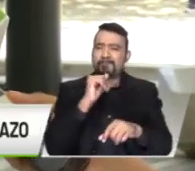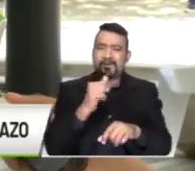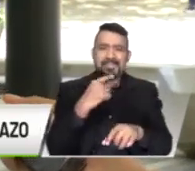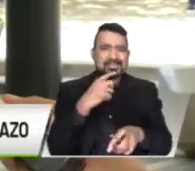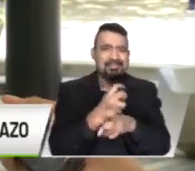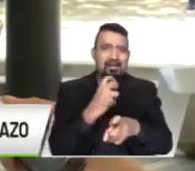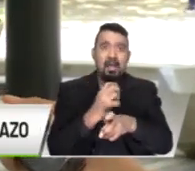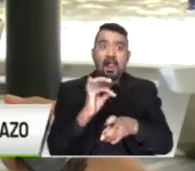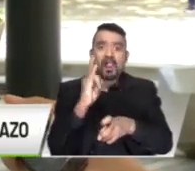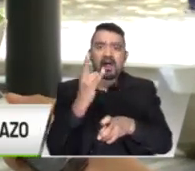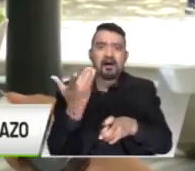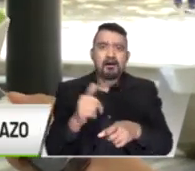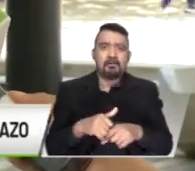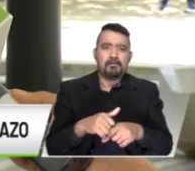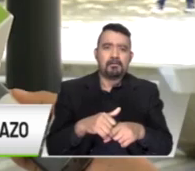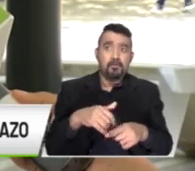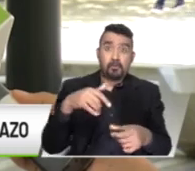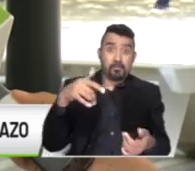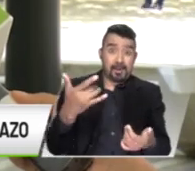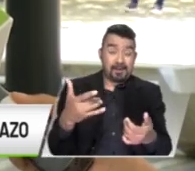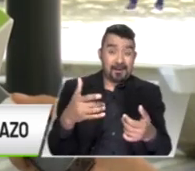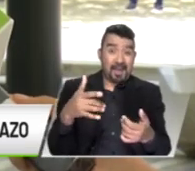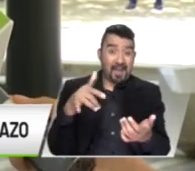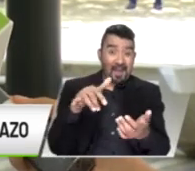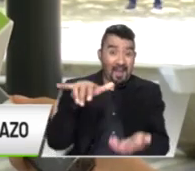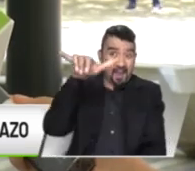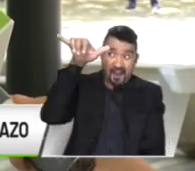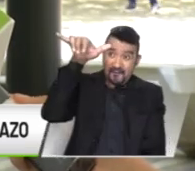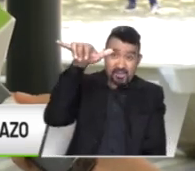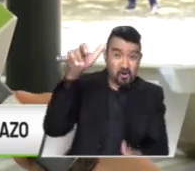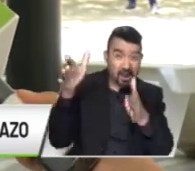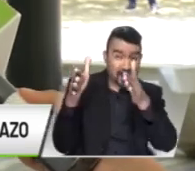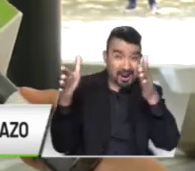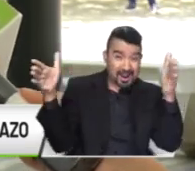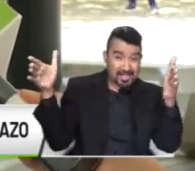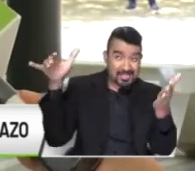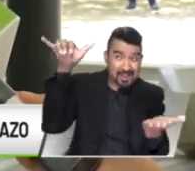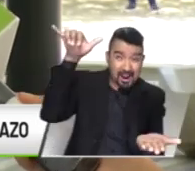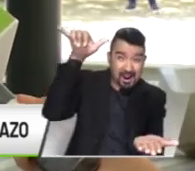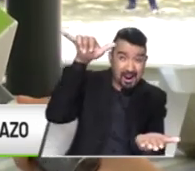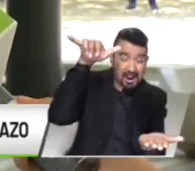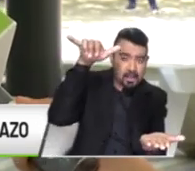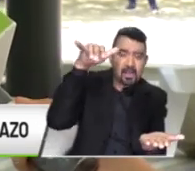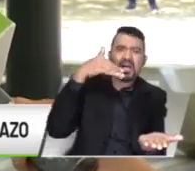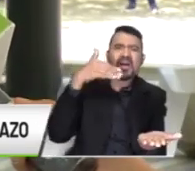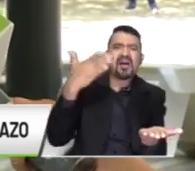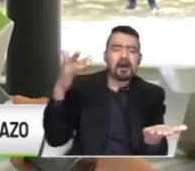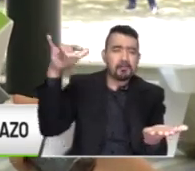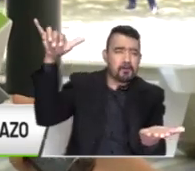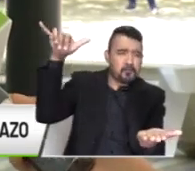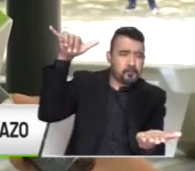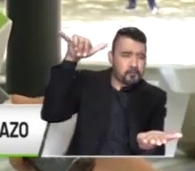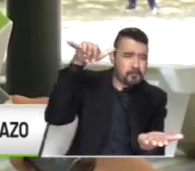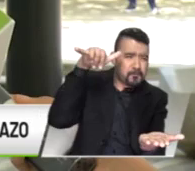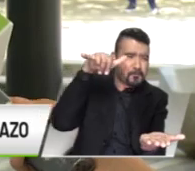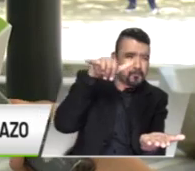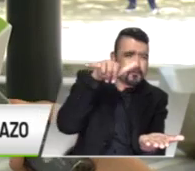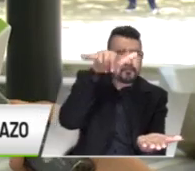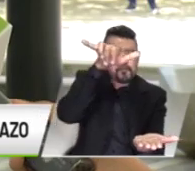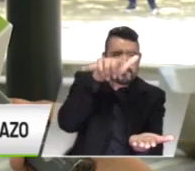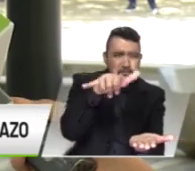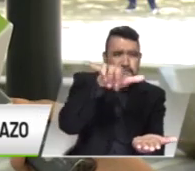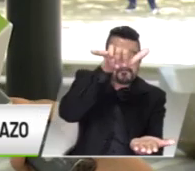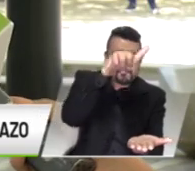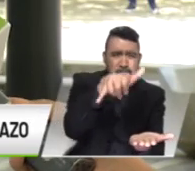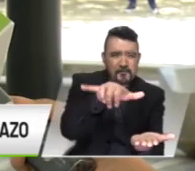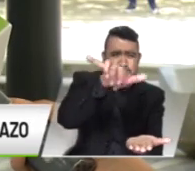turbulencia asociada a que mayor sea el tamaño de la aeronave, si la aeronave que lo precede es menor, mucho más fuerte va a sentir esa estela